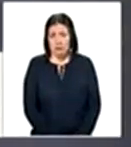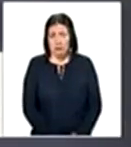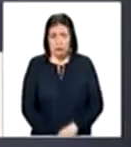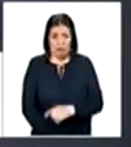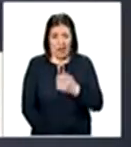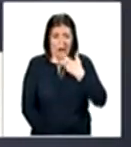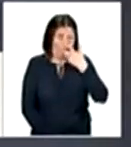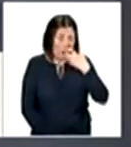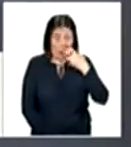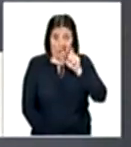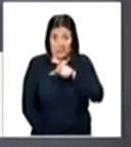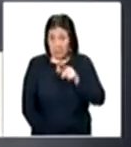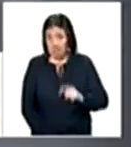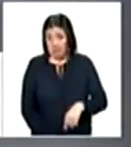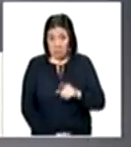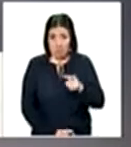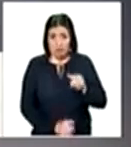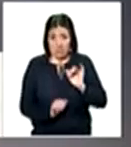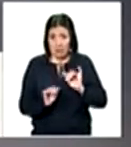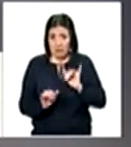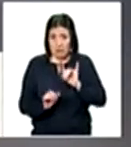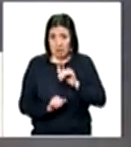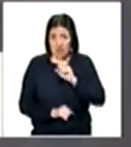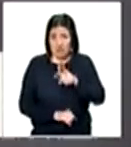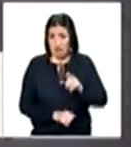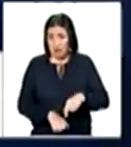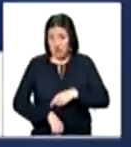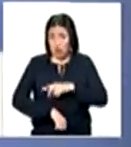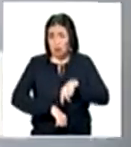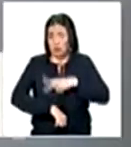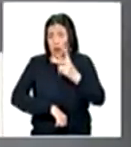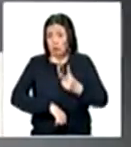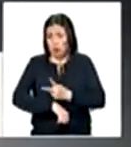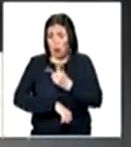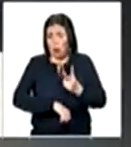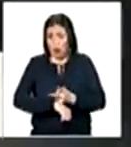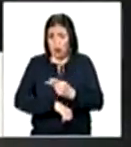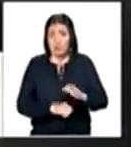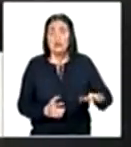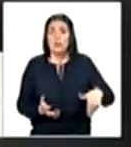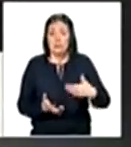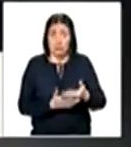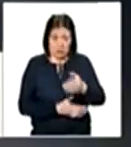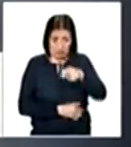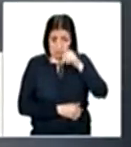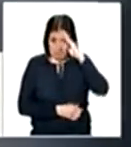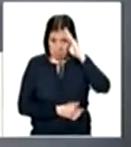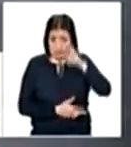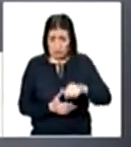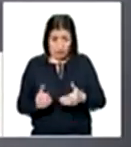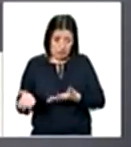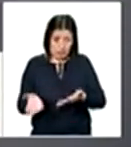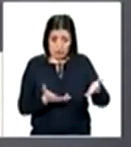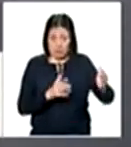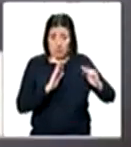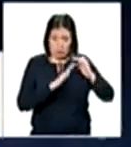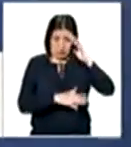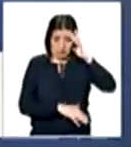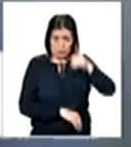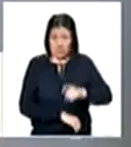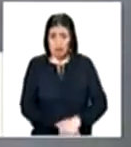Entre gritos, el delincuente permaneció así por más de 2 horas hasta que llegó la policía para llevarlo a la